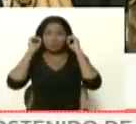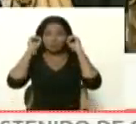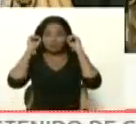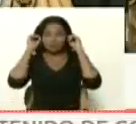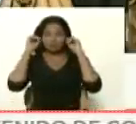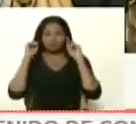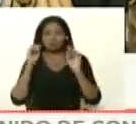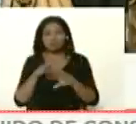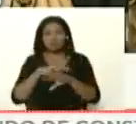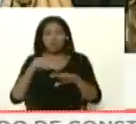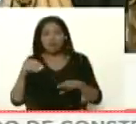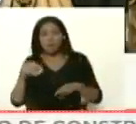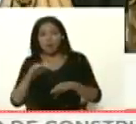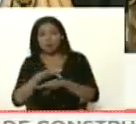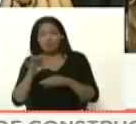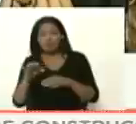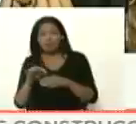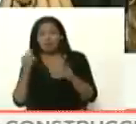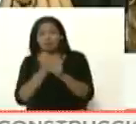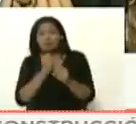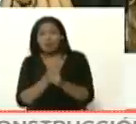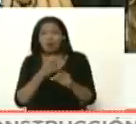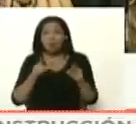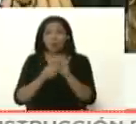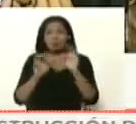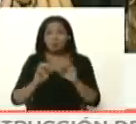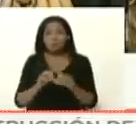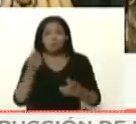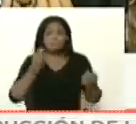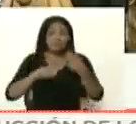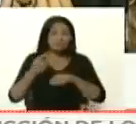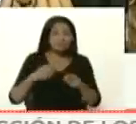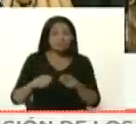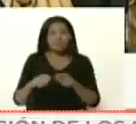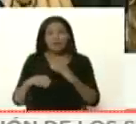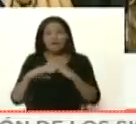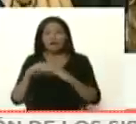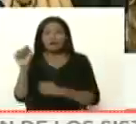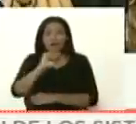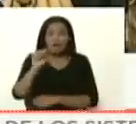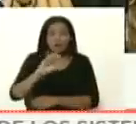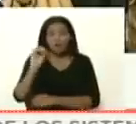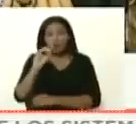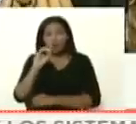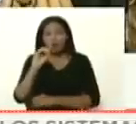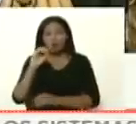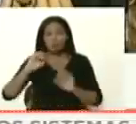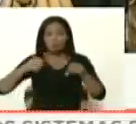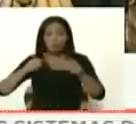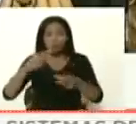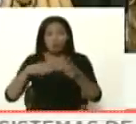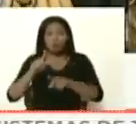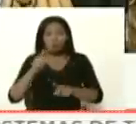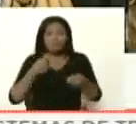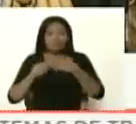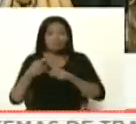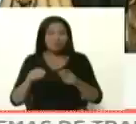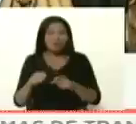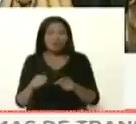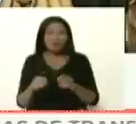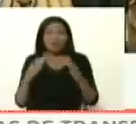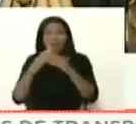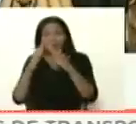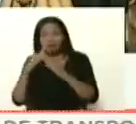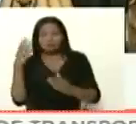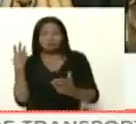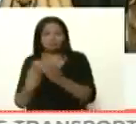dejaban su terruño, su trabajo, vendían un carro, una moto, lo que tenían, algunos vendieron hasta el apartamento y se